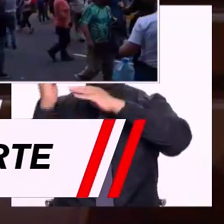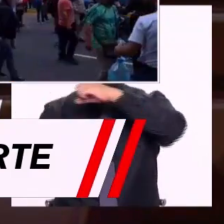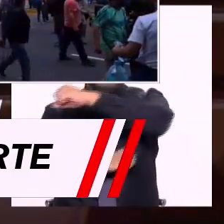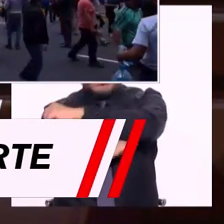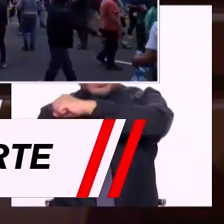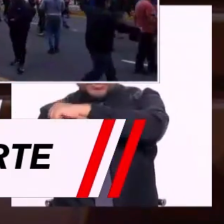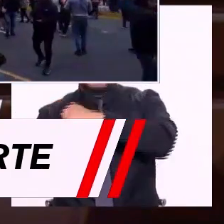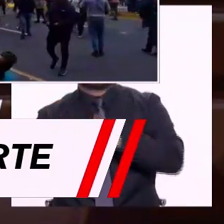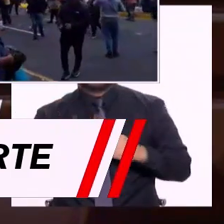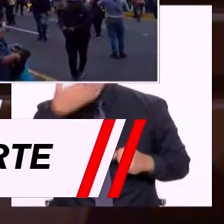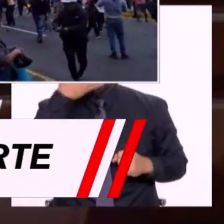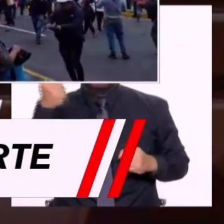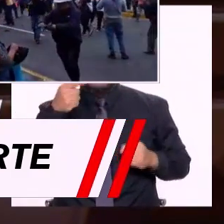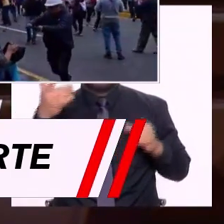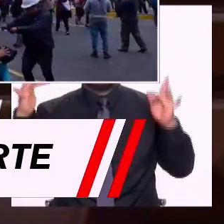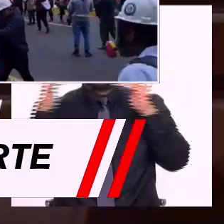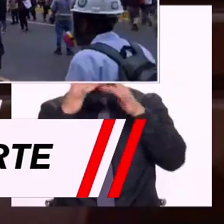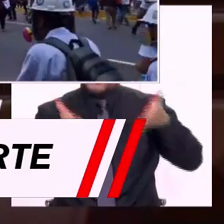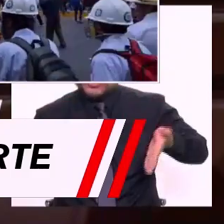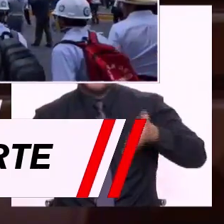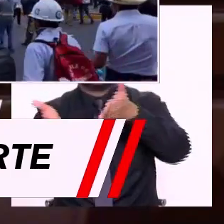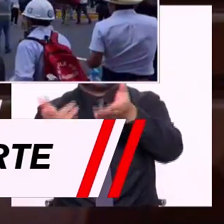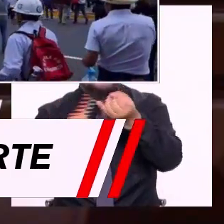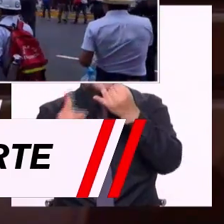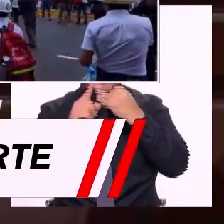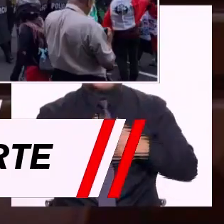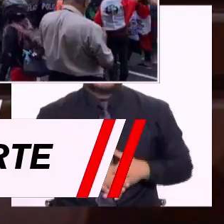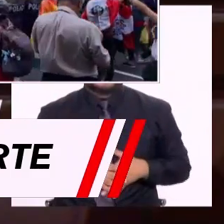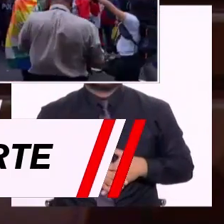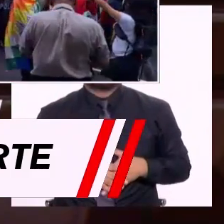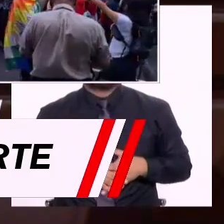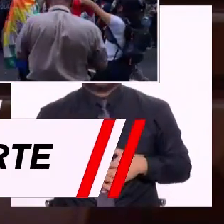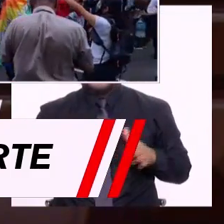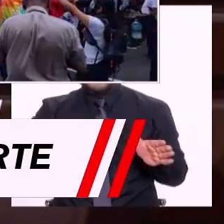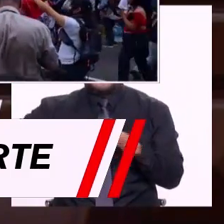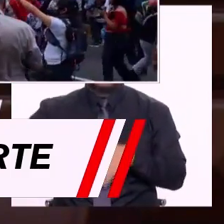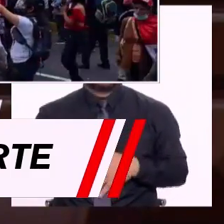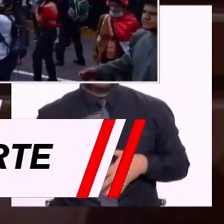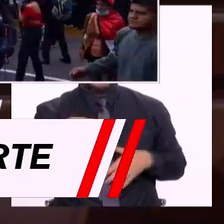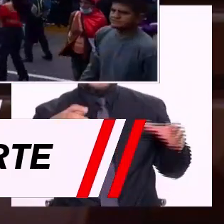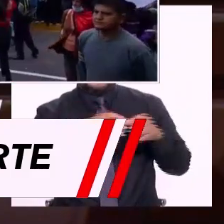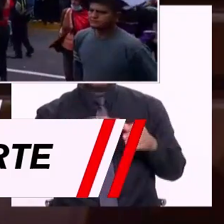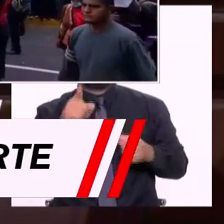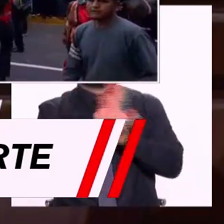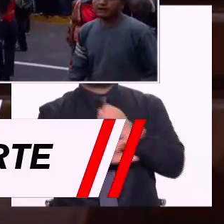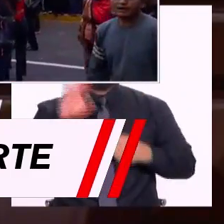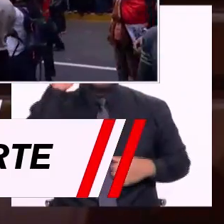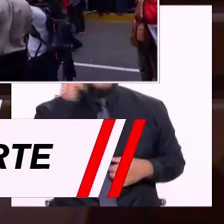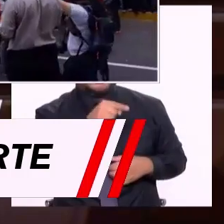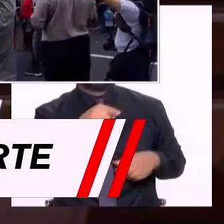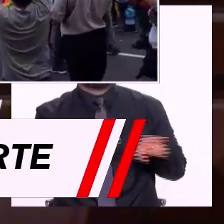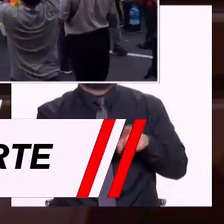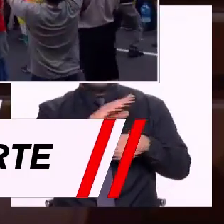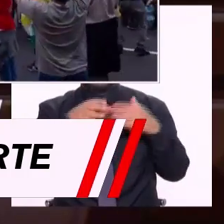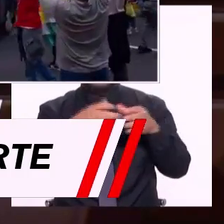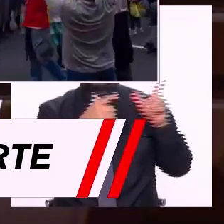sector defensa, por intermedio de los batallones de ingeniería del Ejército en coordinación con el Ministerio de Transportes